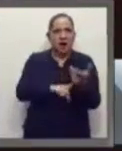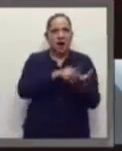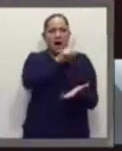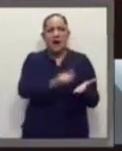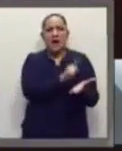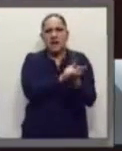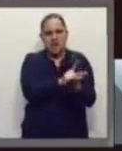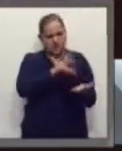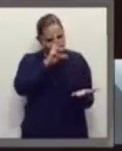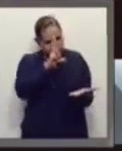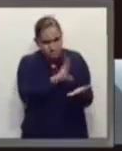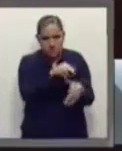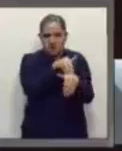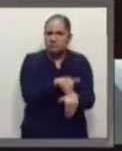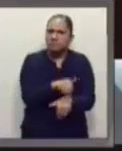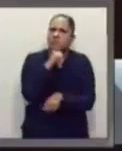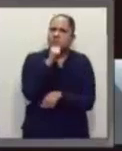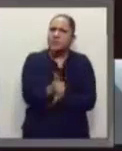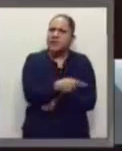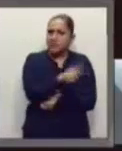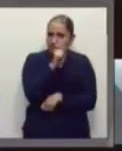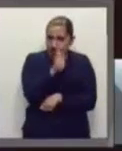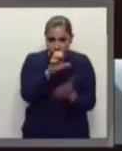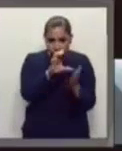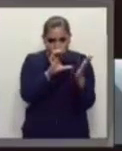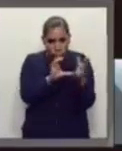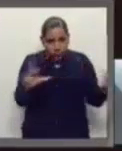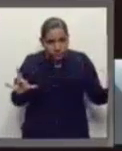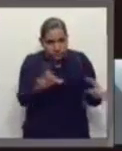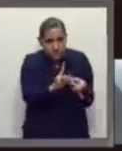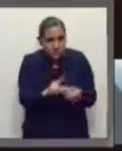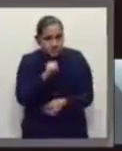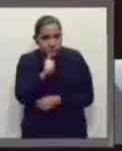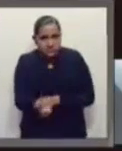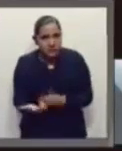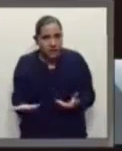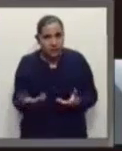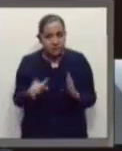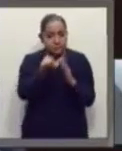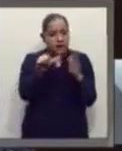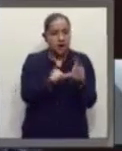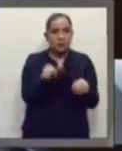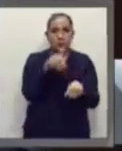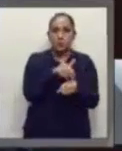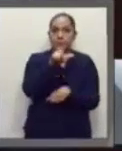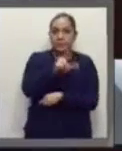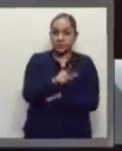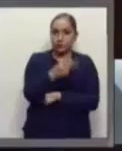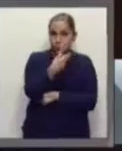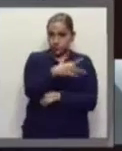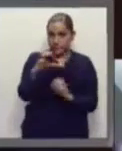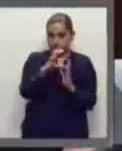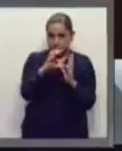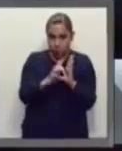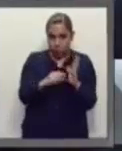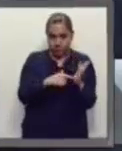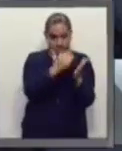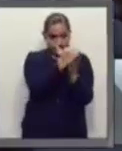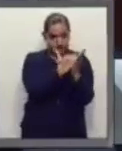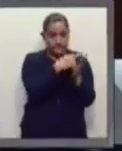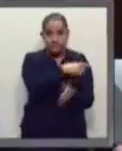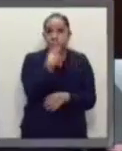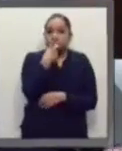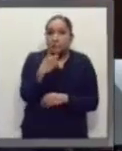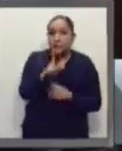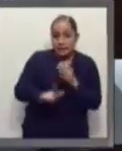ilegalidad para aprobar esta reforma que es inconstitucional. El artículo 72 de la Constitución señala que para